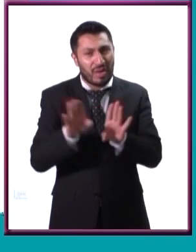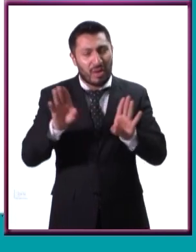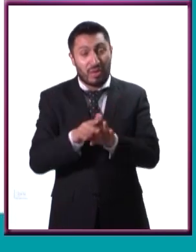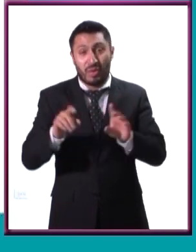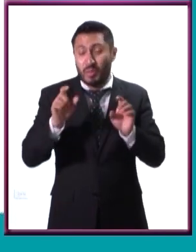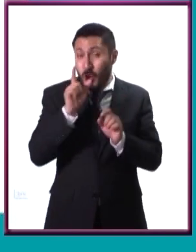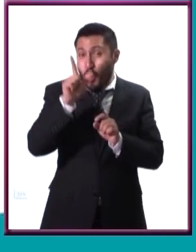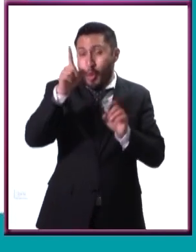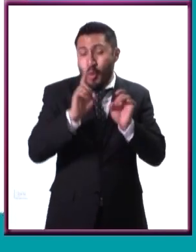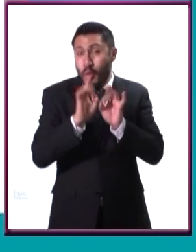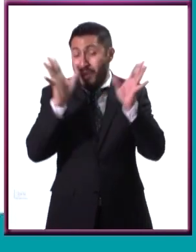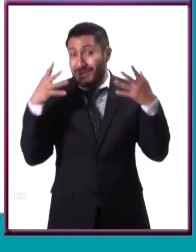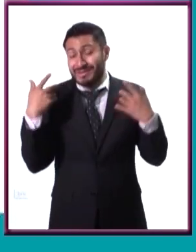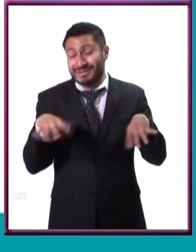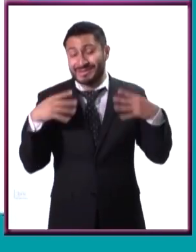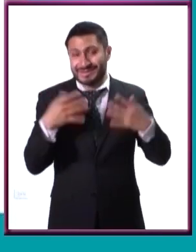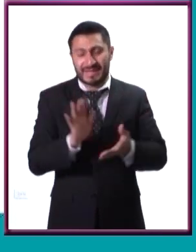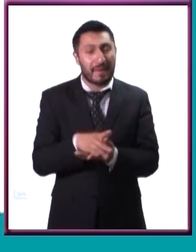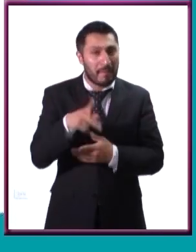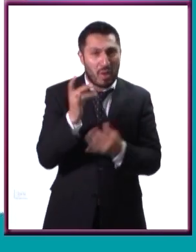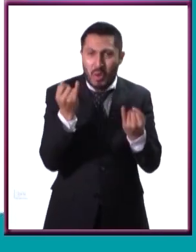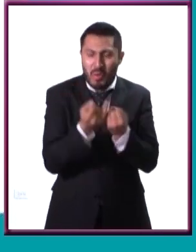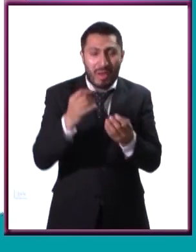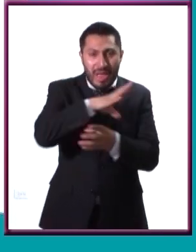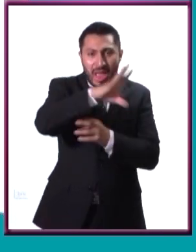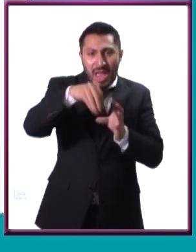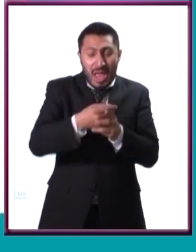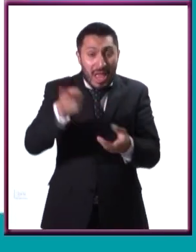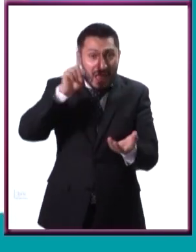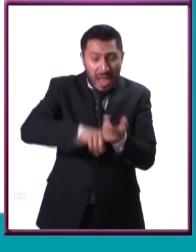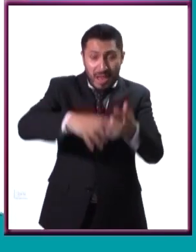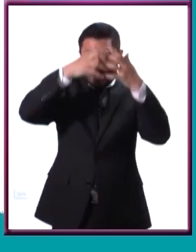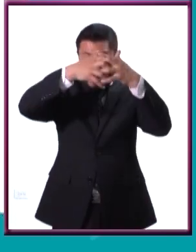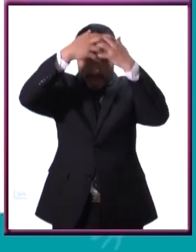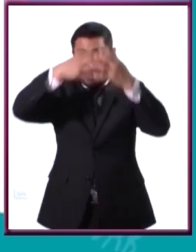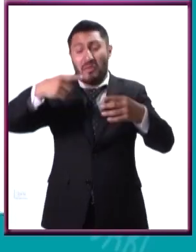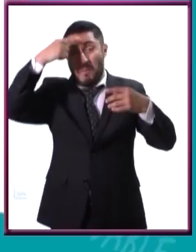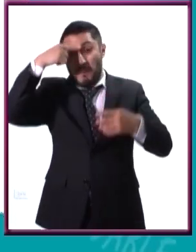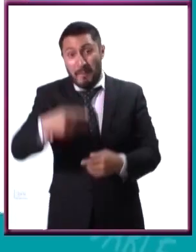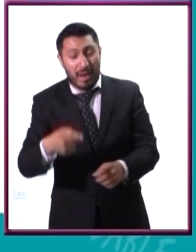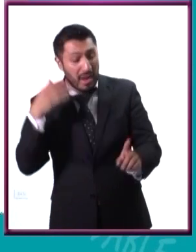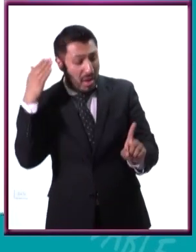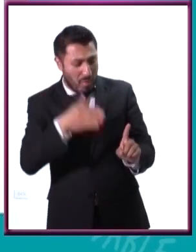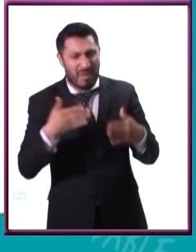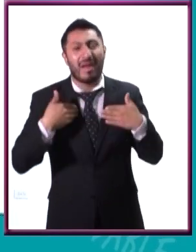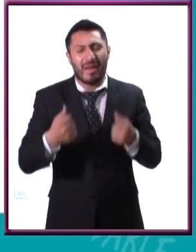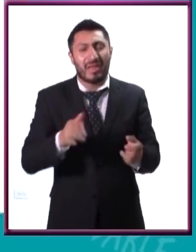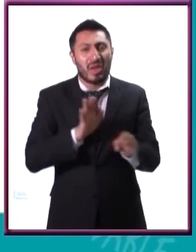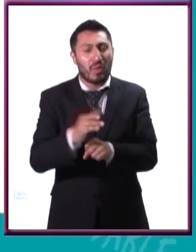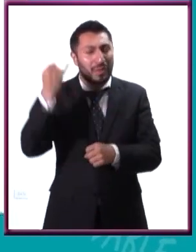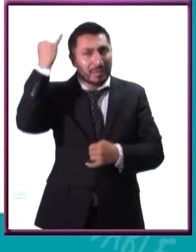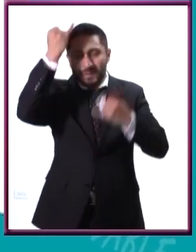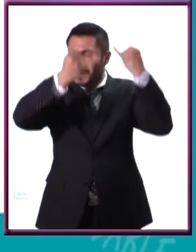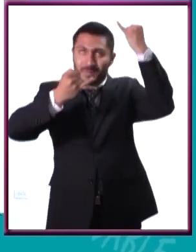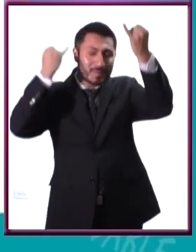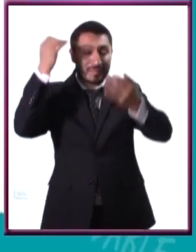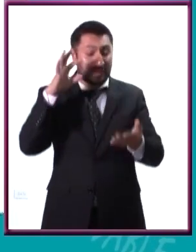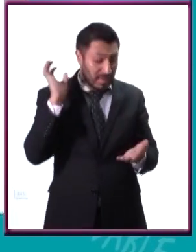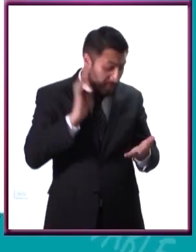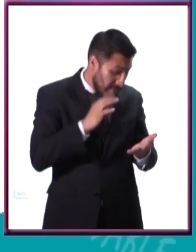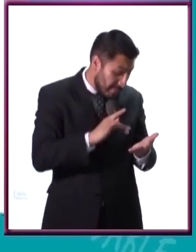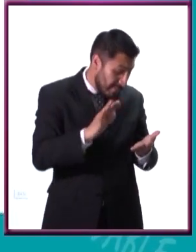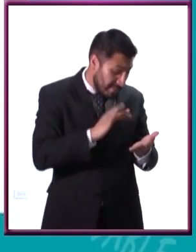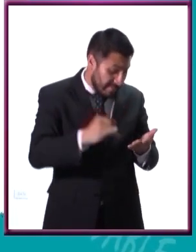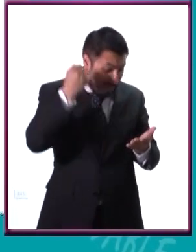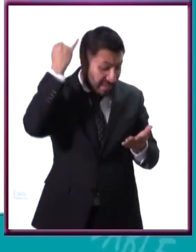que tenemos en nuestra corteza temporal, pero también todo el cerebro para poder procesar lo que estamos imaginando mientras estamos